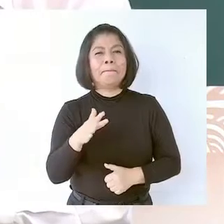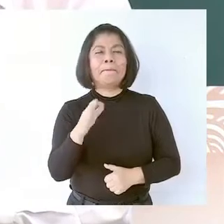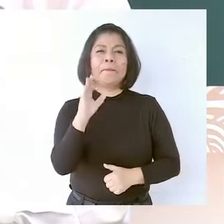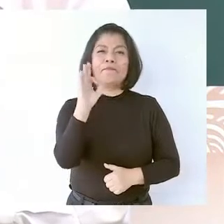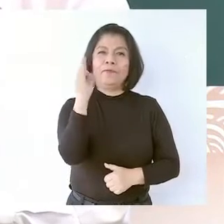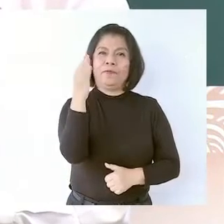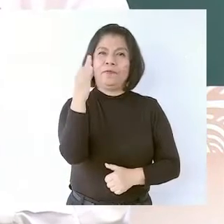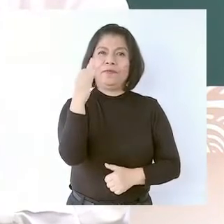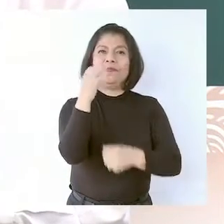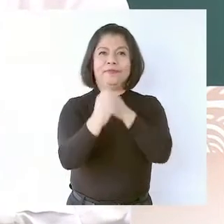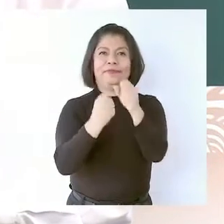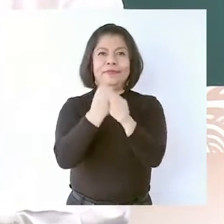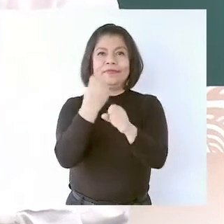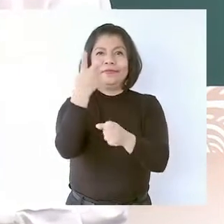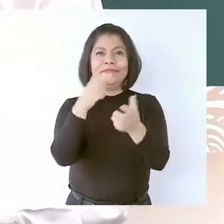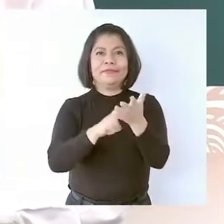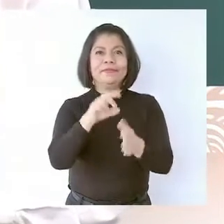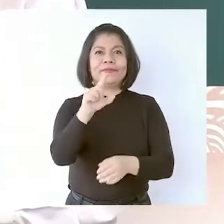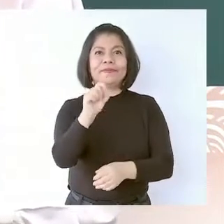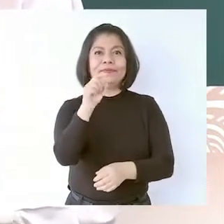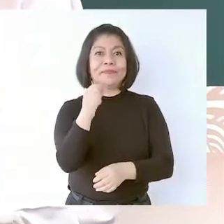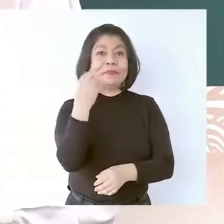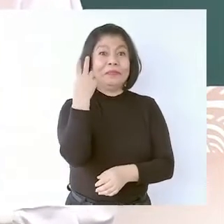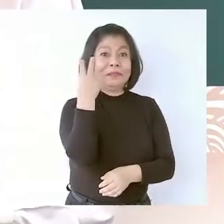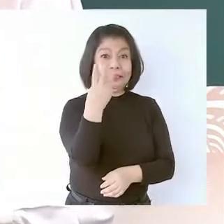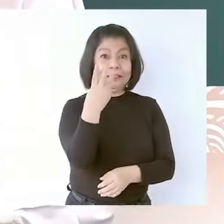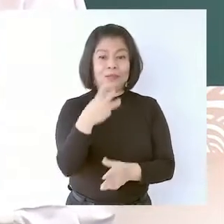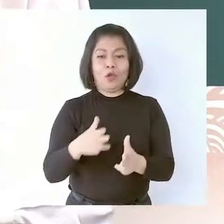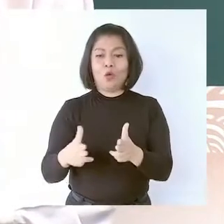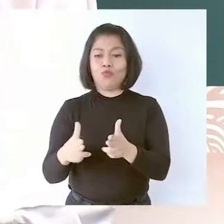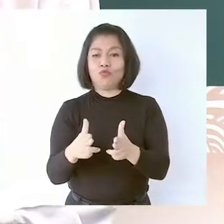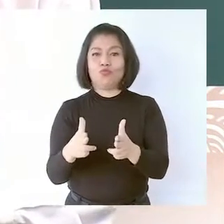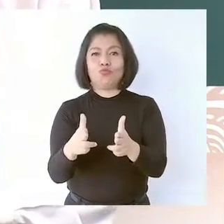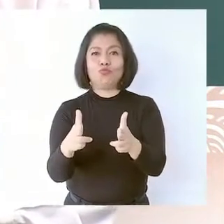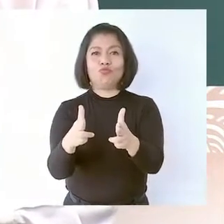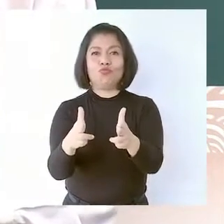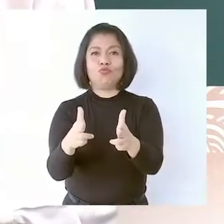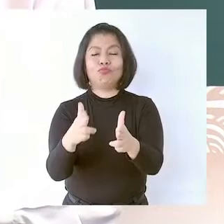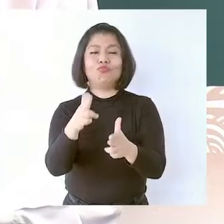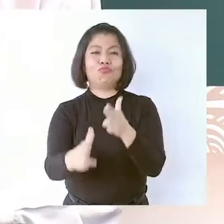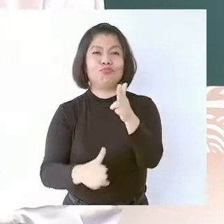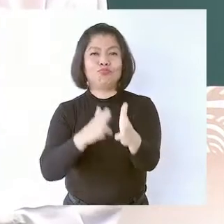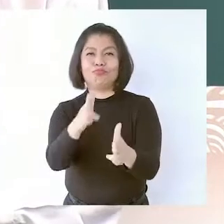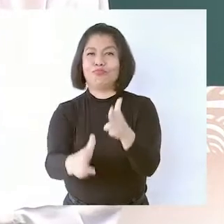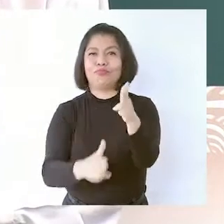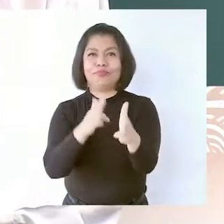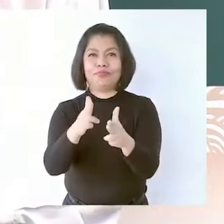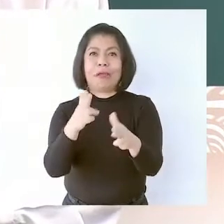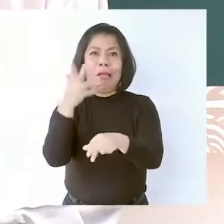23 estamos inaugurando el tramo completo,